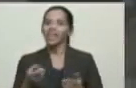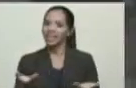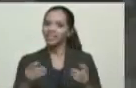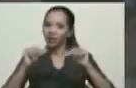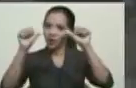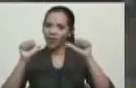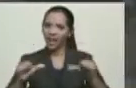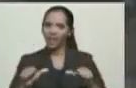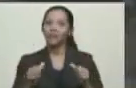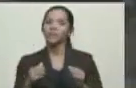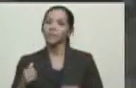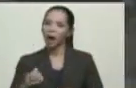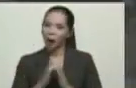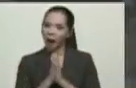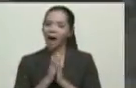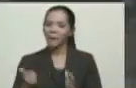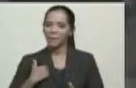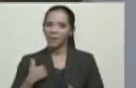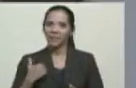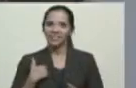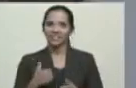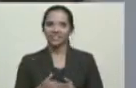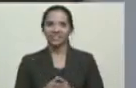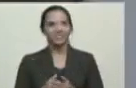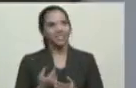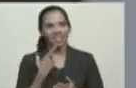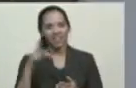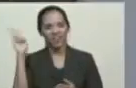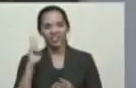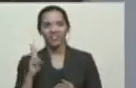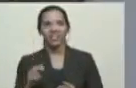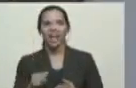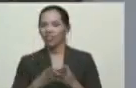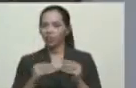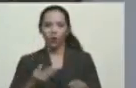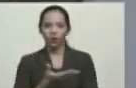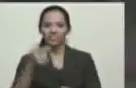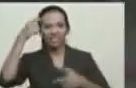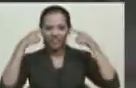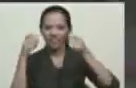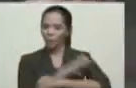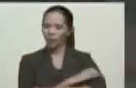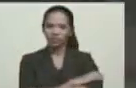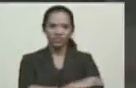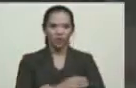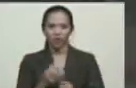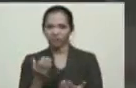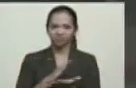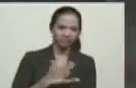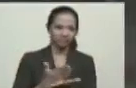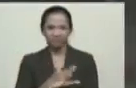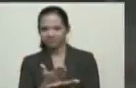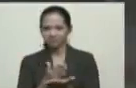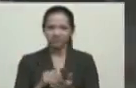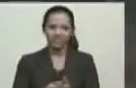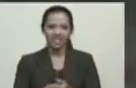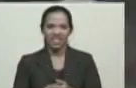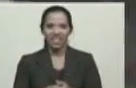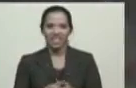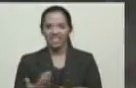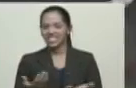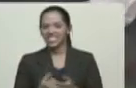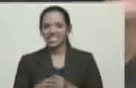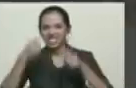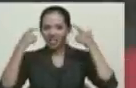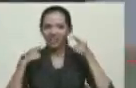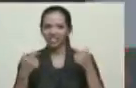Por favor, aprovecha la oportunidad. No, bueno, ¿qué dirías a los venezolanos? Bueno, a todos, chavistas, opositores, indecisos, chavistas light, lo